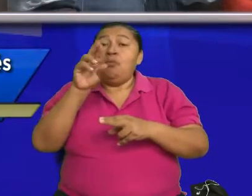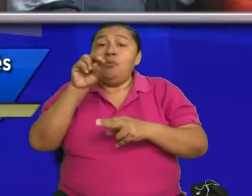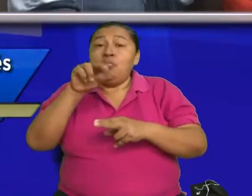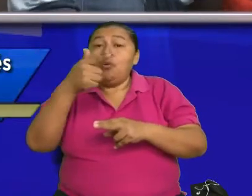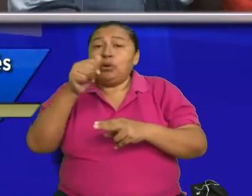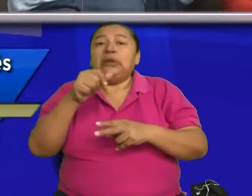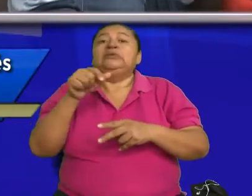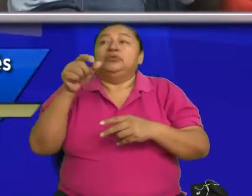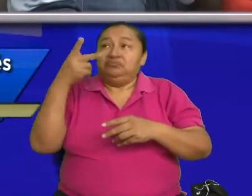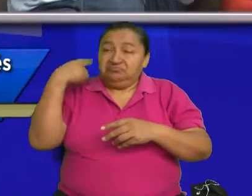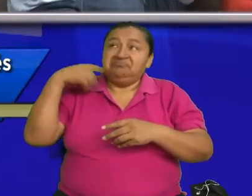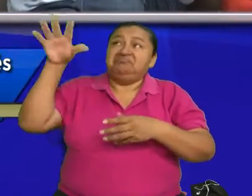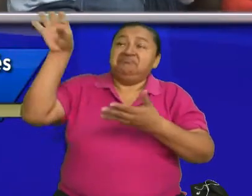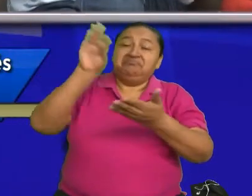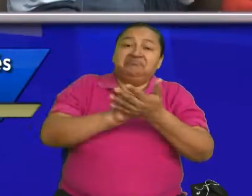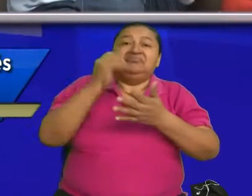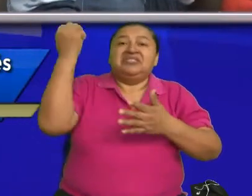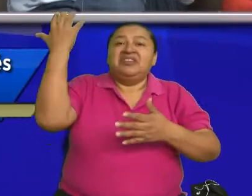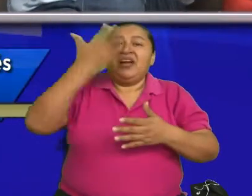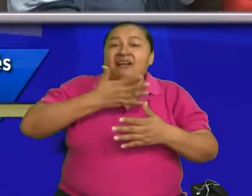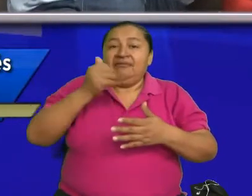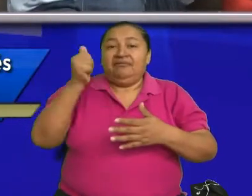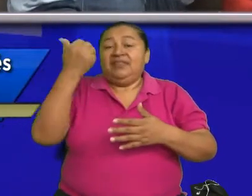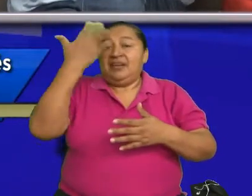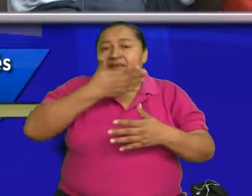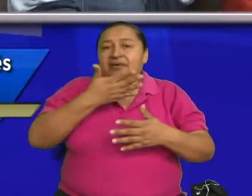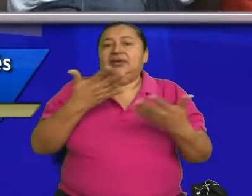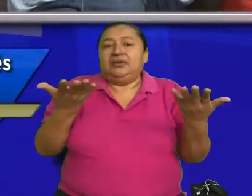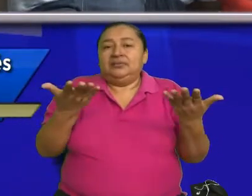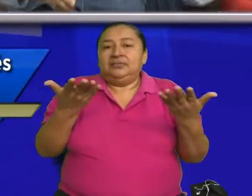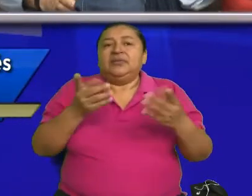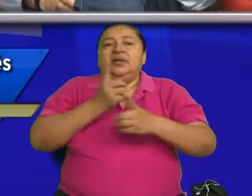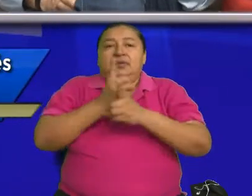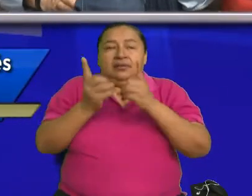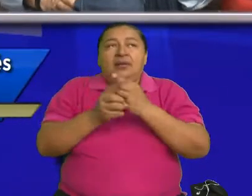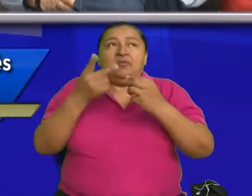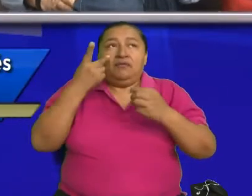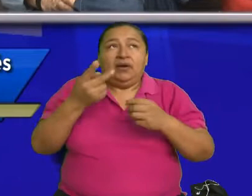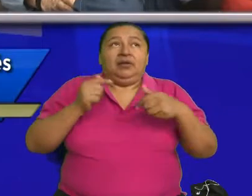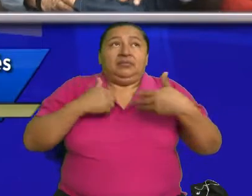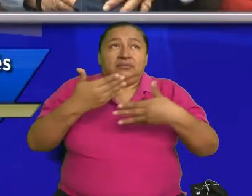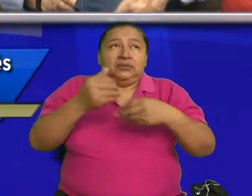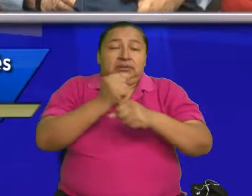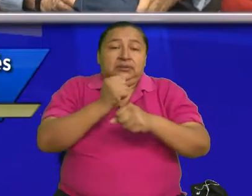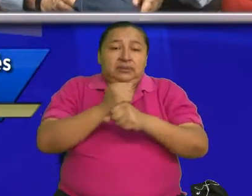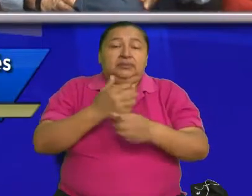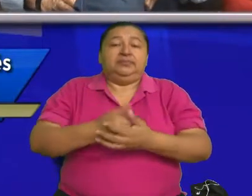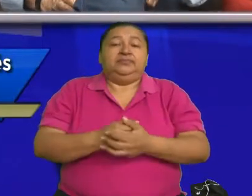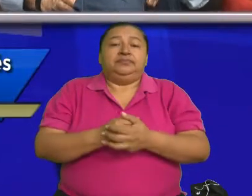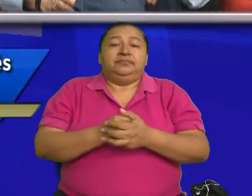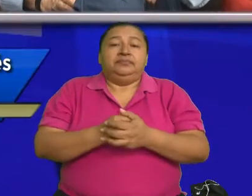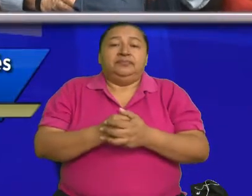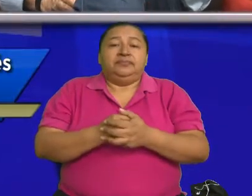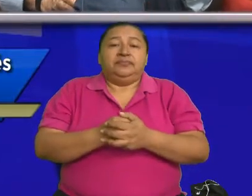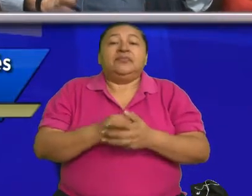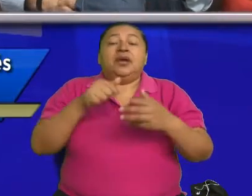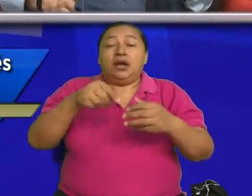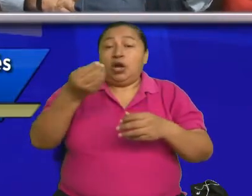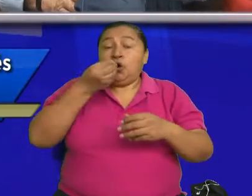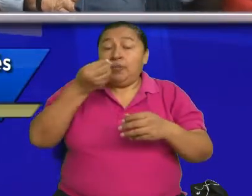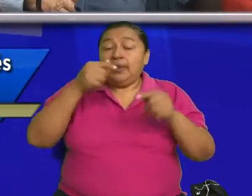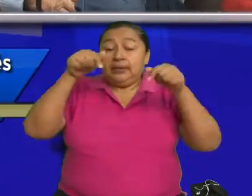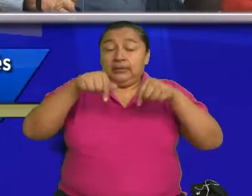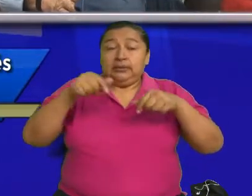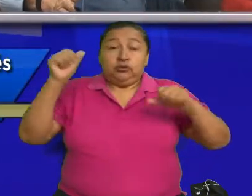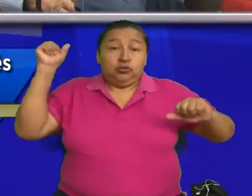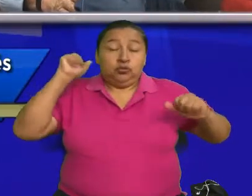Okay. Y entonces tenemos que verlo. Pues tenemos un que verlo bien. Encuentro, sí. Un triple encuentro. La comida típica aquí en